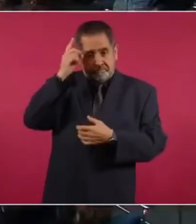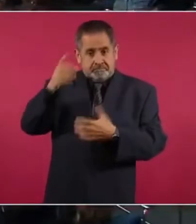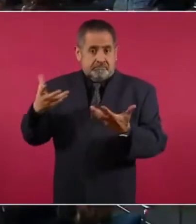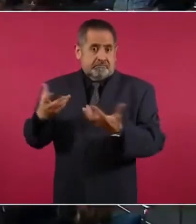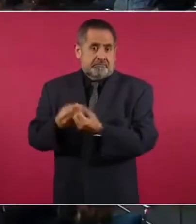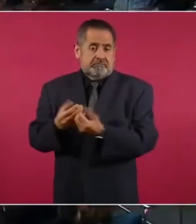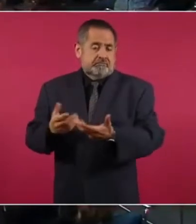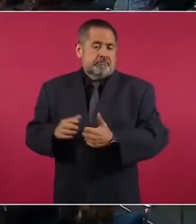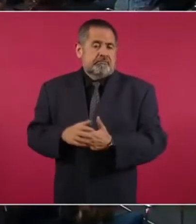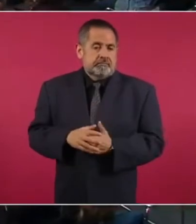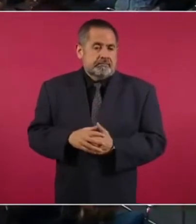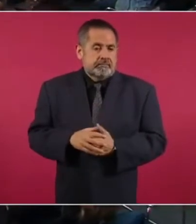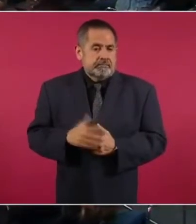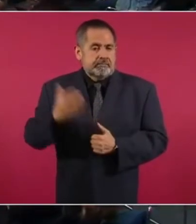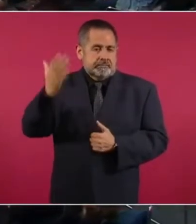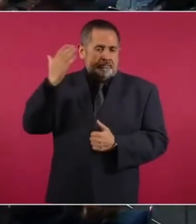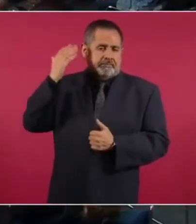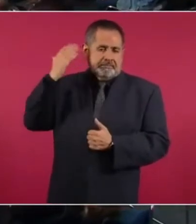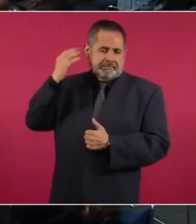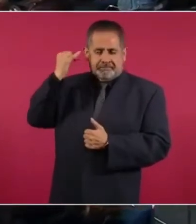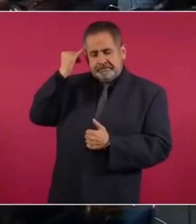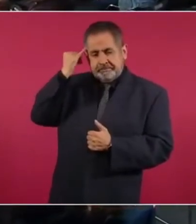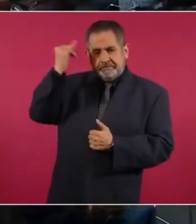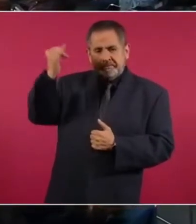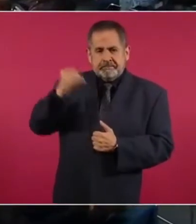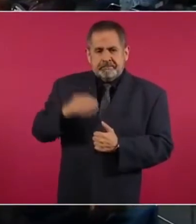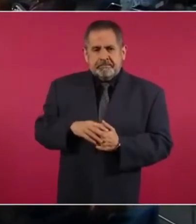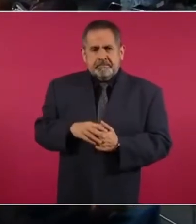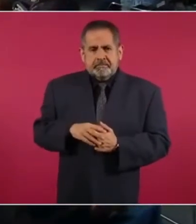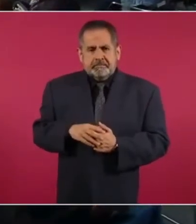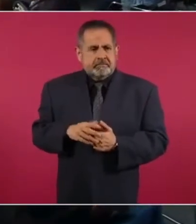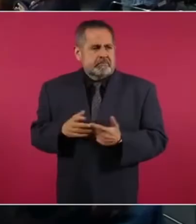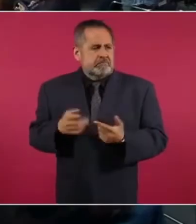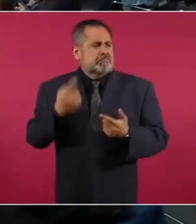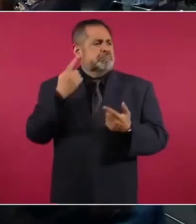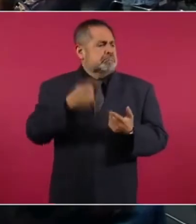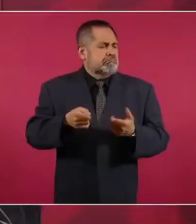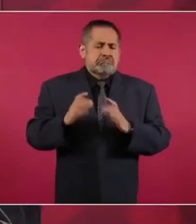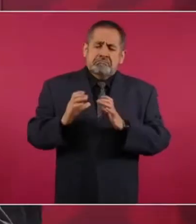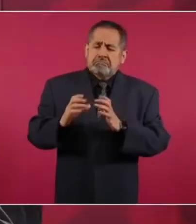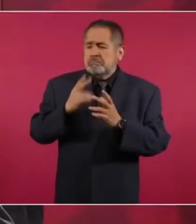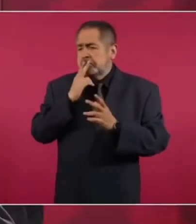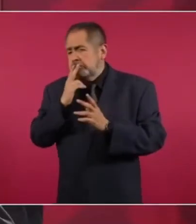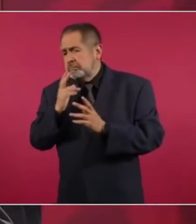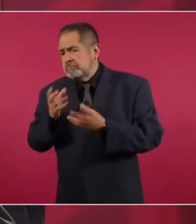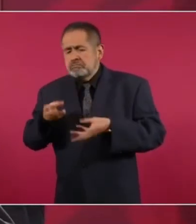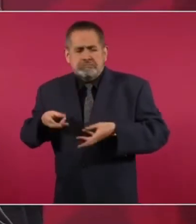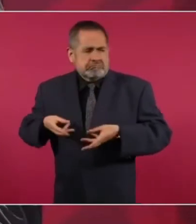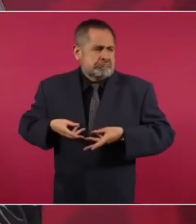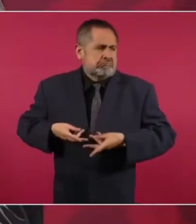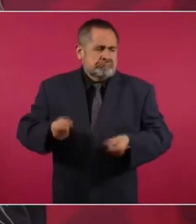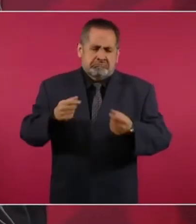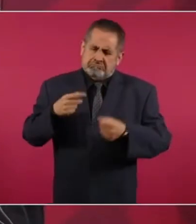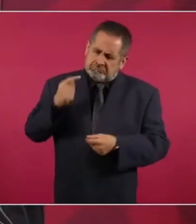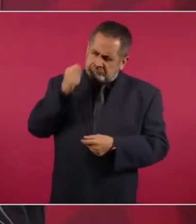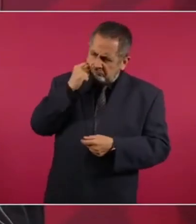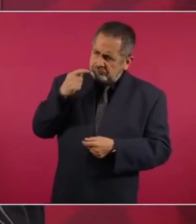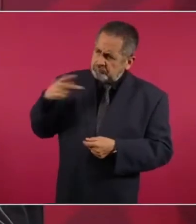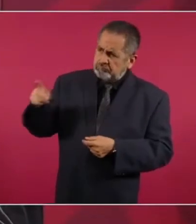Antes se tenía esa idea de que ¿qué estás cuidando el dinero del gobierno si no es tuyo?